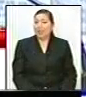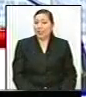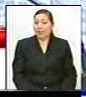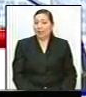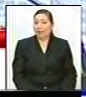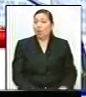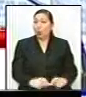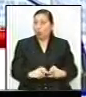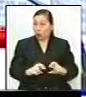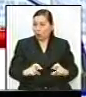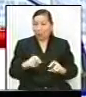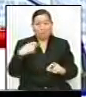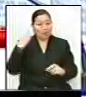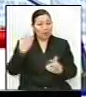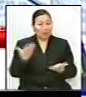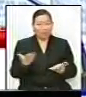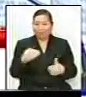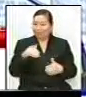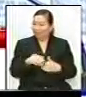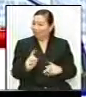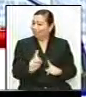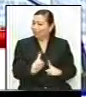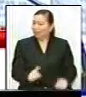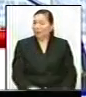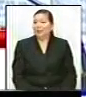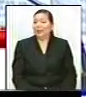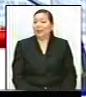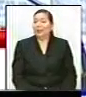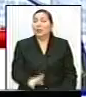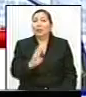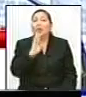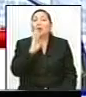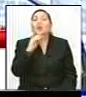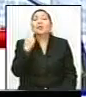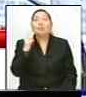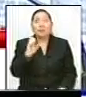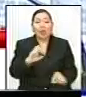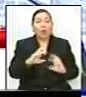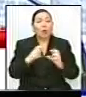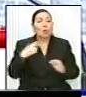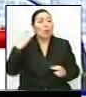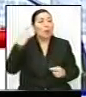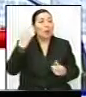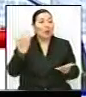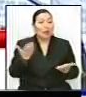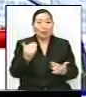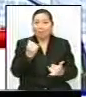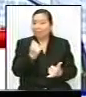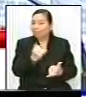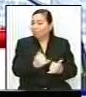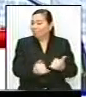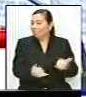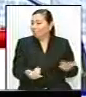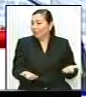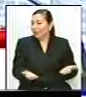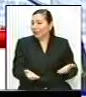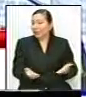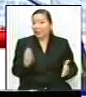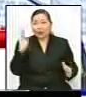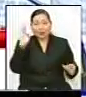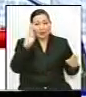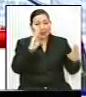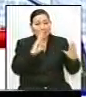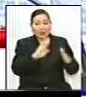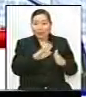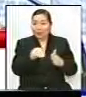cuestionamientos al partido. No a los candidatos, porque yo no quiero hablar de candidatos, sí al partido político que finalmente se ha preocupado en